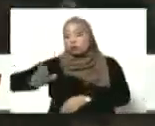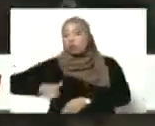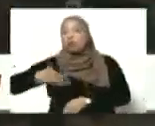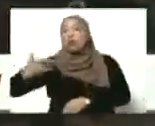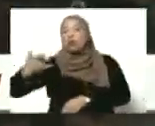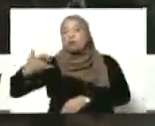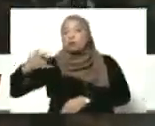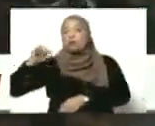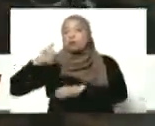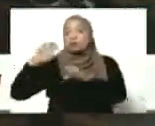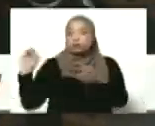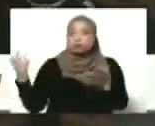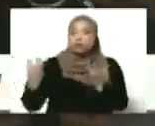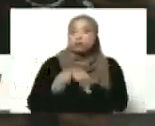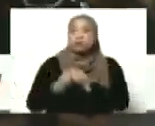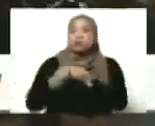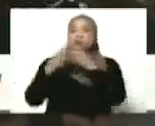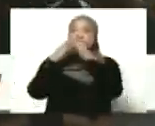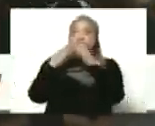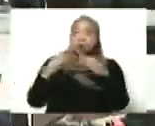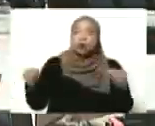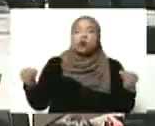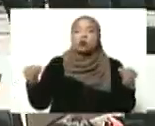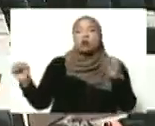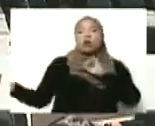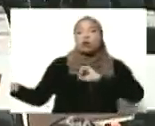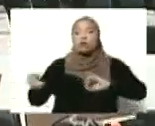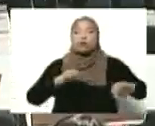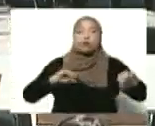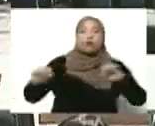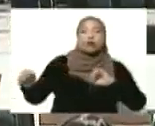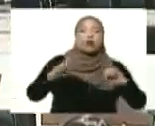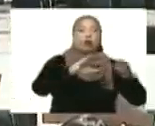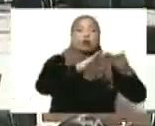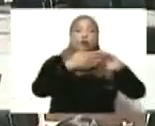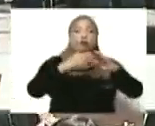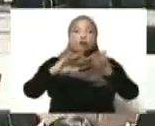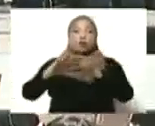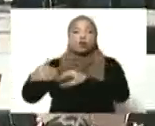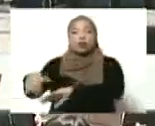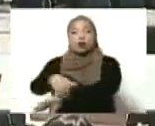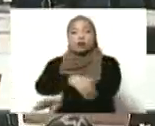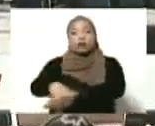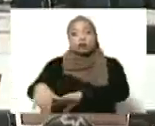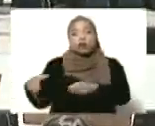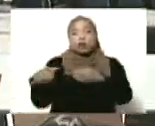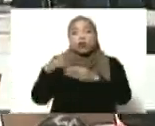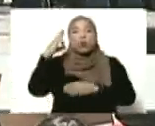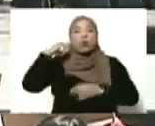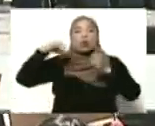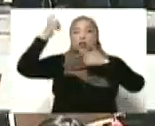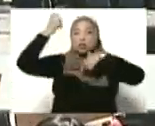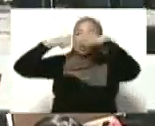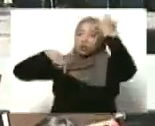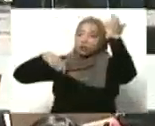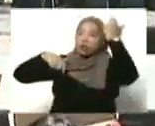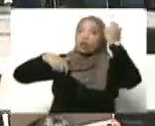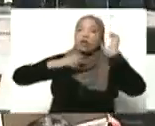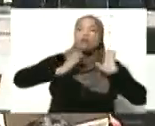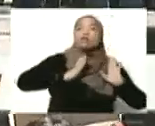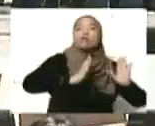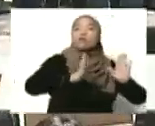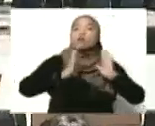organizar todo movimiento que haya en su comunidad, en su calle, en su veche, pero también